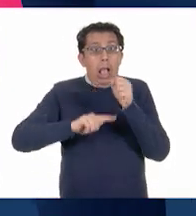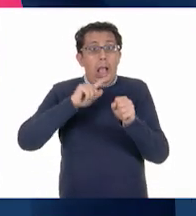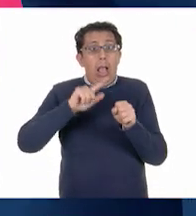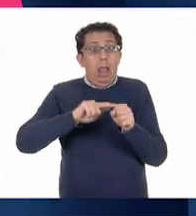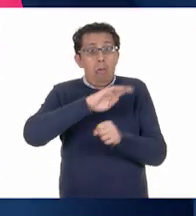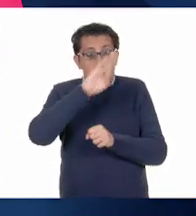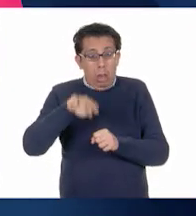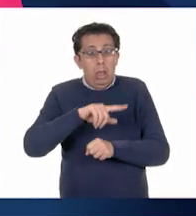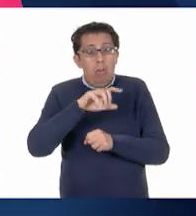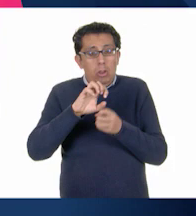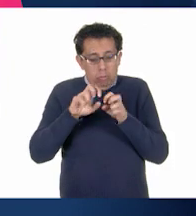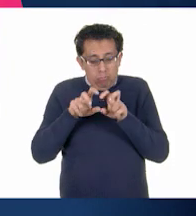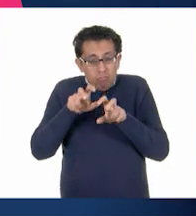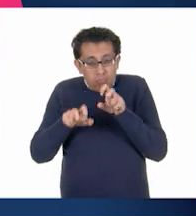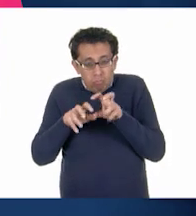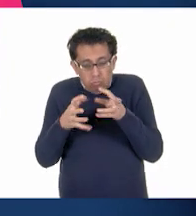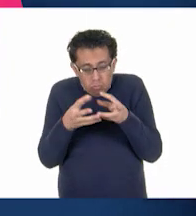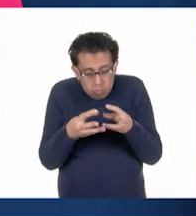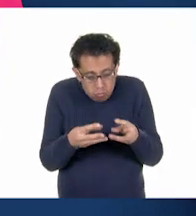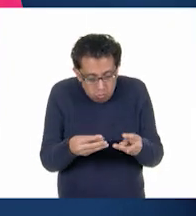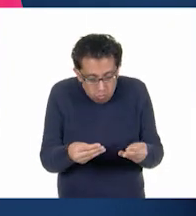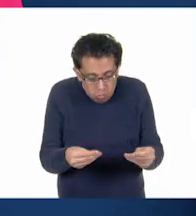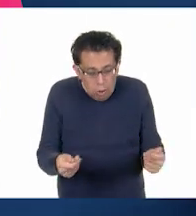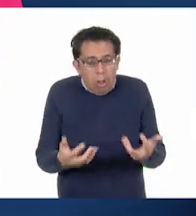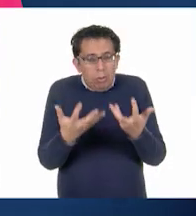mediante procesos como la mineralización.